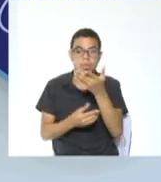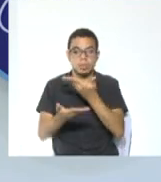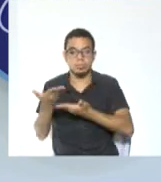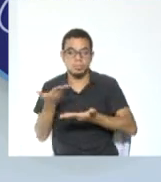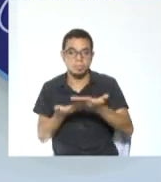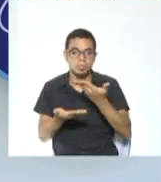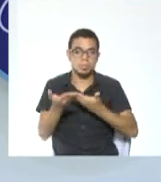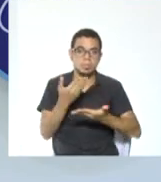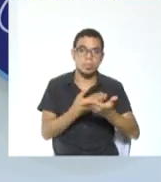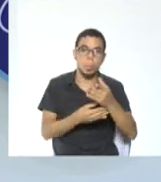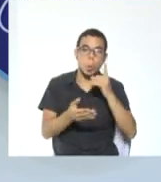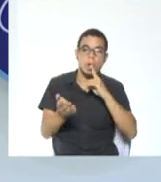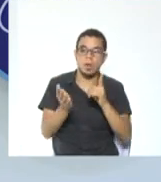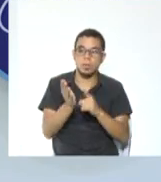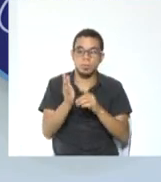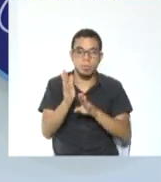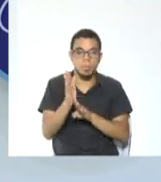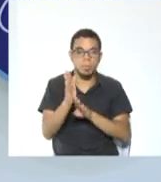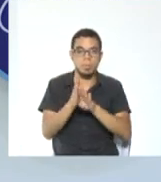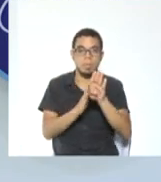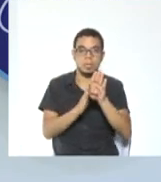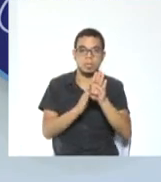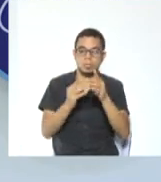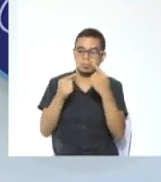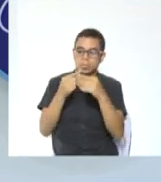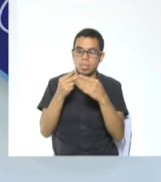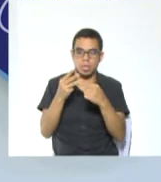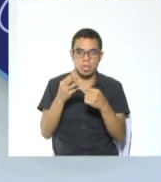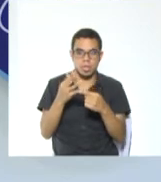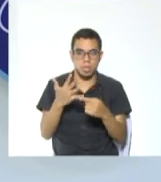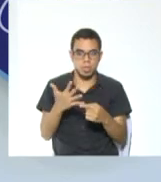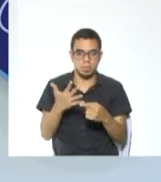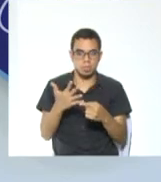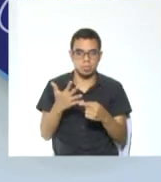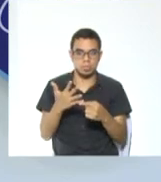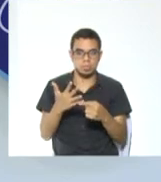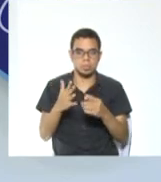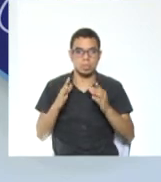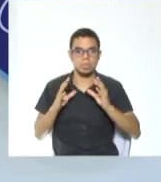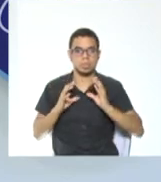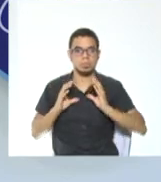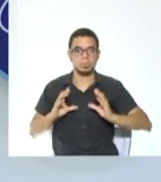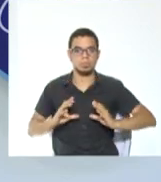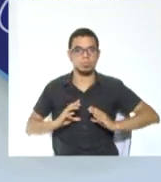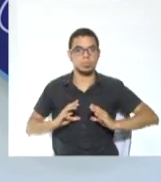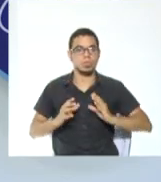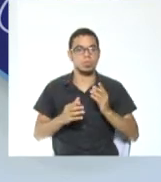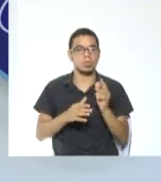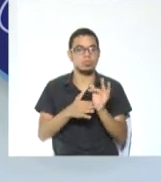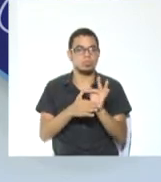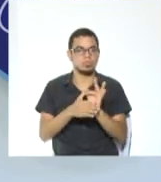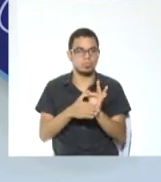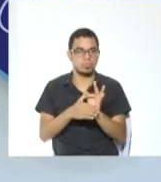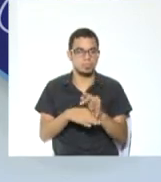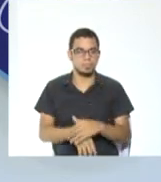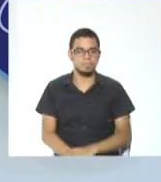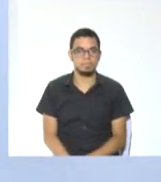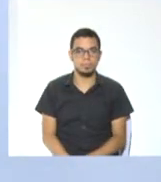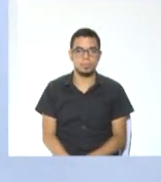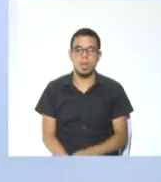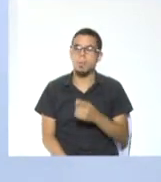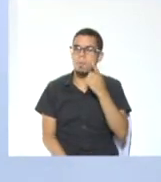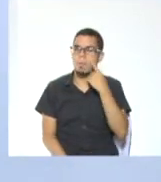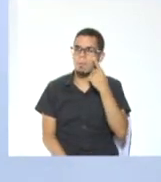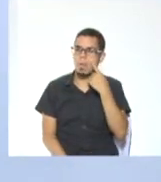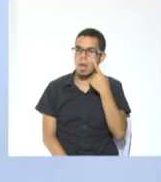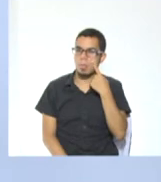al logro del desarrollo de sus etapas, entre ellas la psicomotora. Y para continuar, vamos a